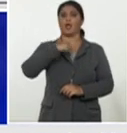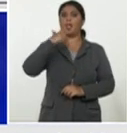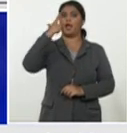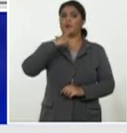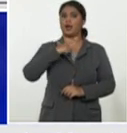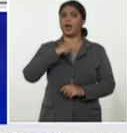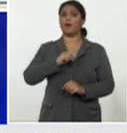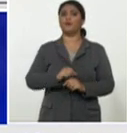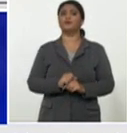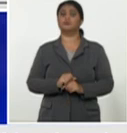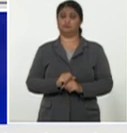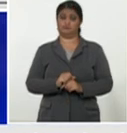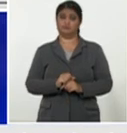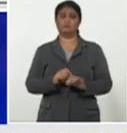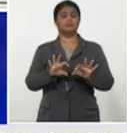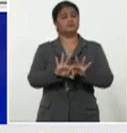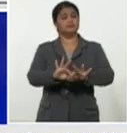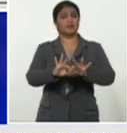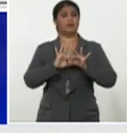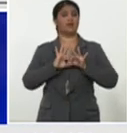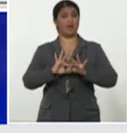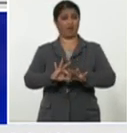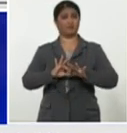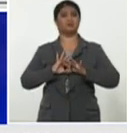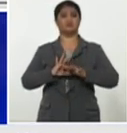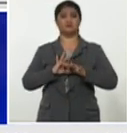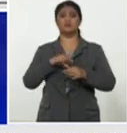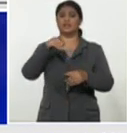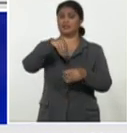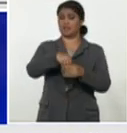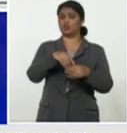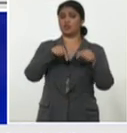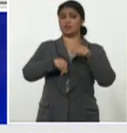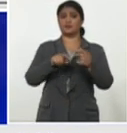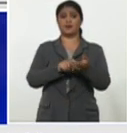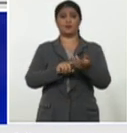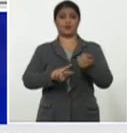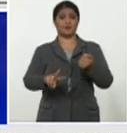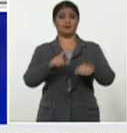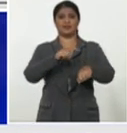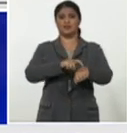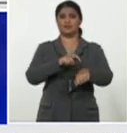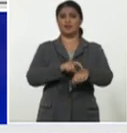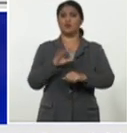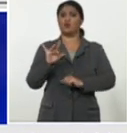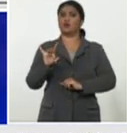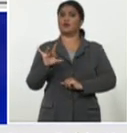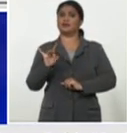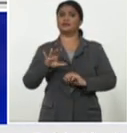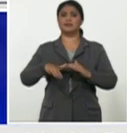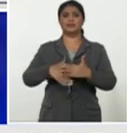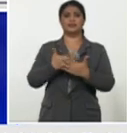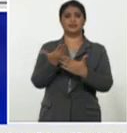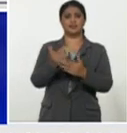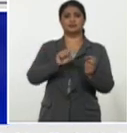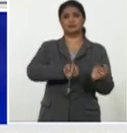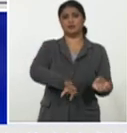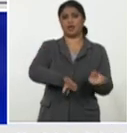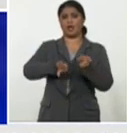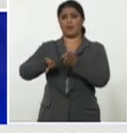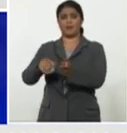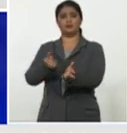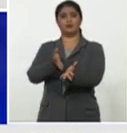de incidencia más elevadas en los últimos 15 días. Activos, 29